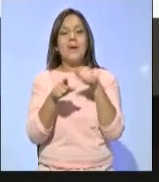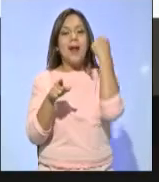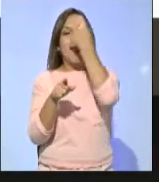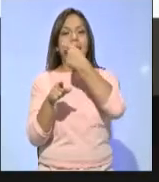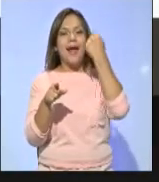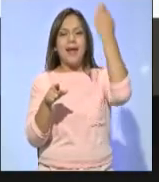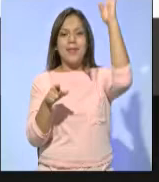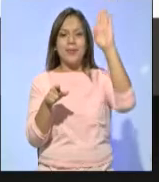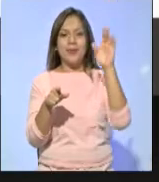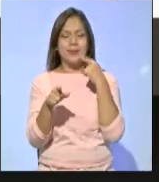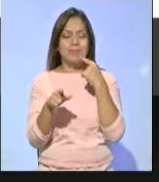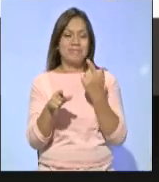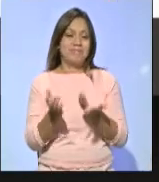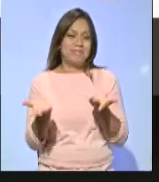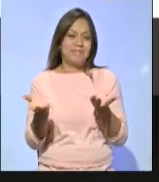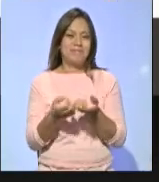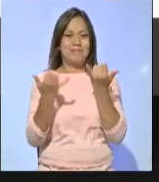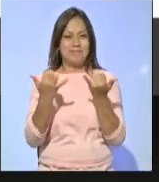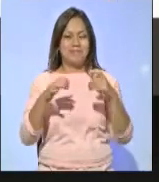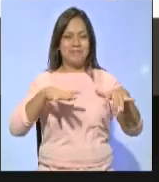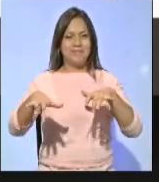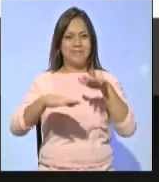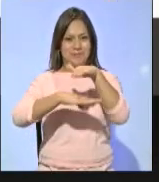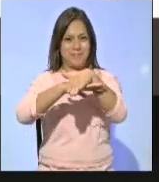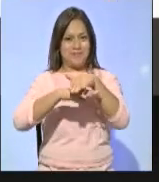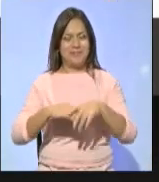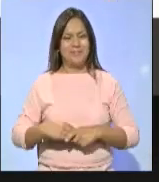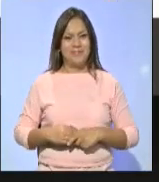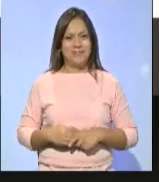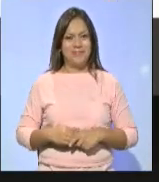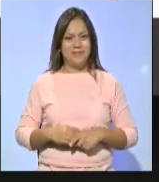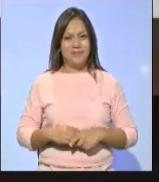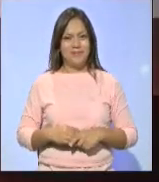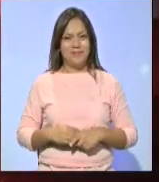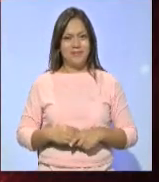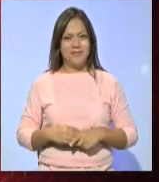eventos previstos para esta tarde. No se lo pierdan.